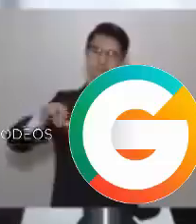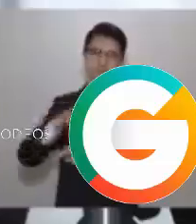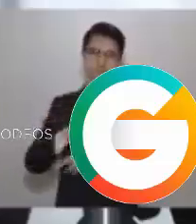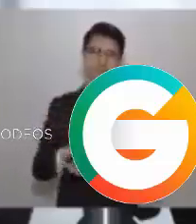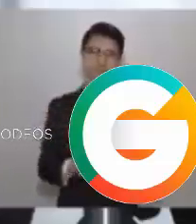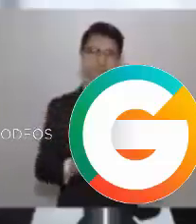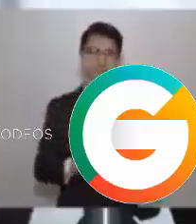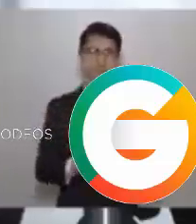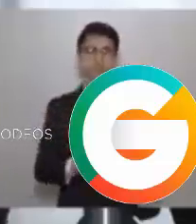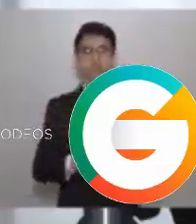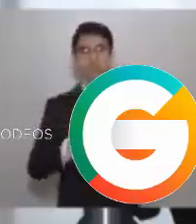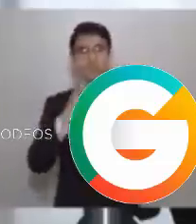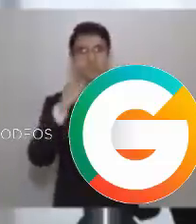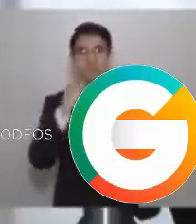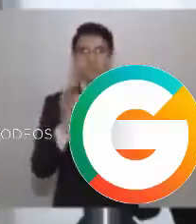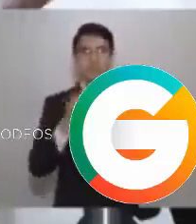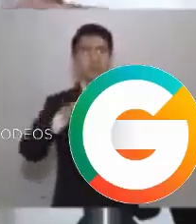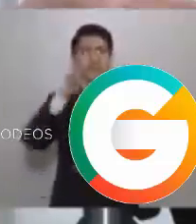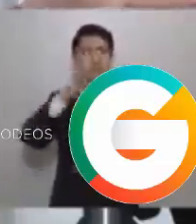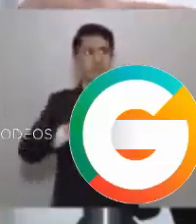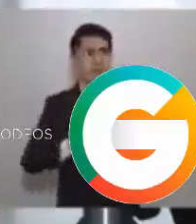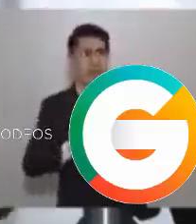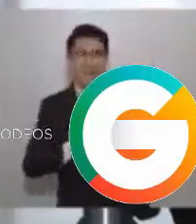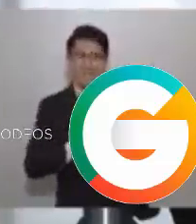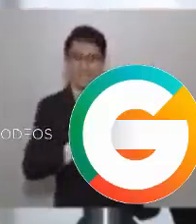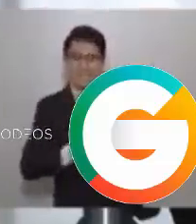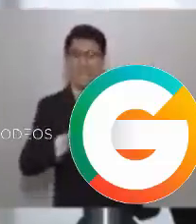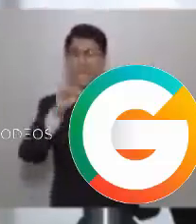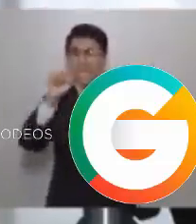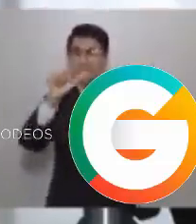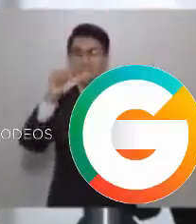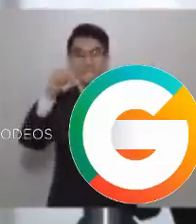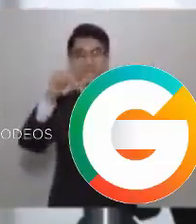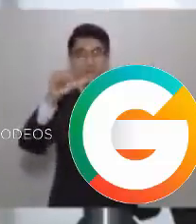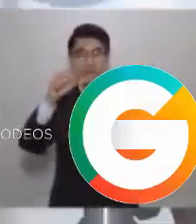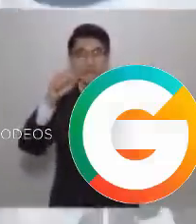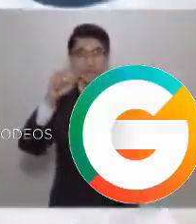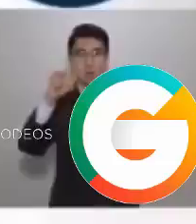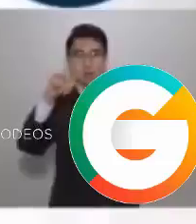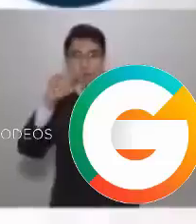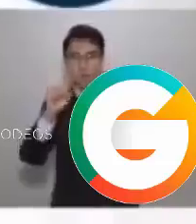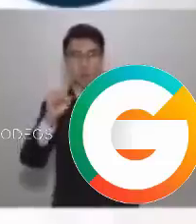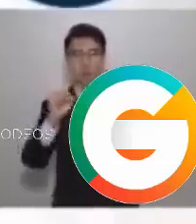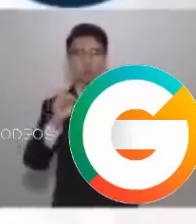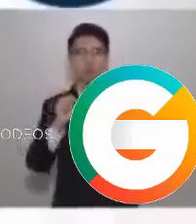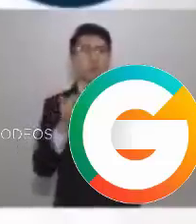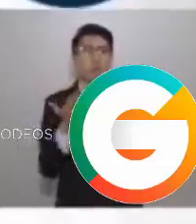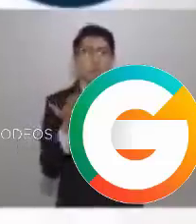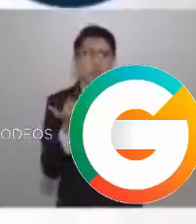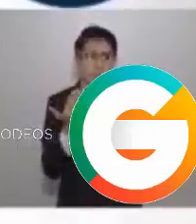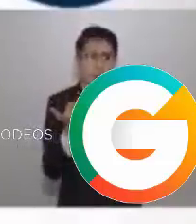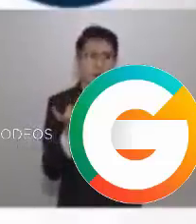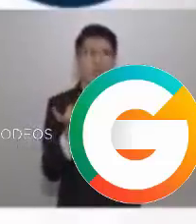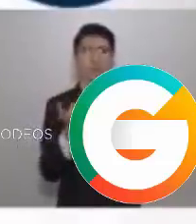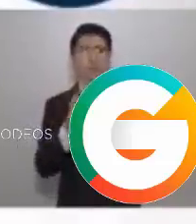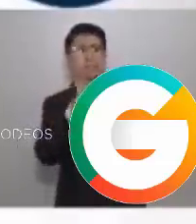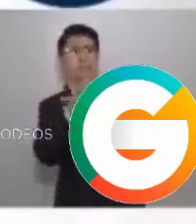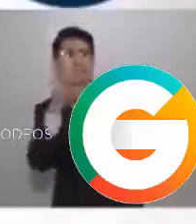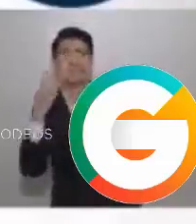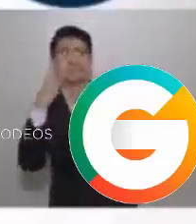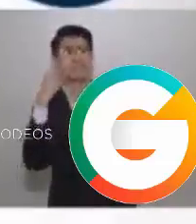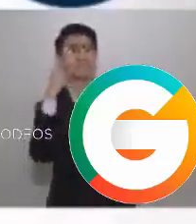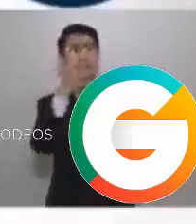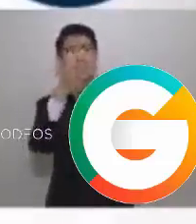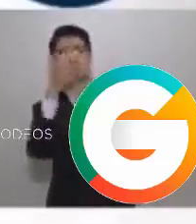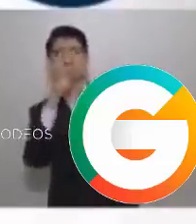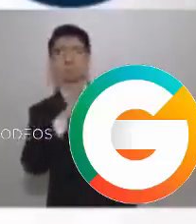importantes actividades criminales, pero podemos apreciar en la pantalla la incidencia del delito de homicidio doloso en la municipalidad